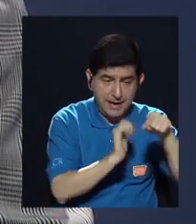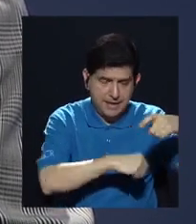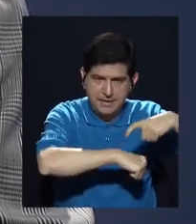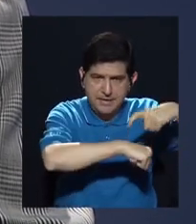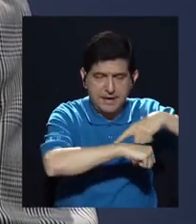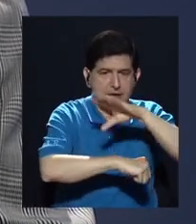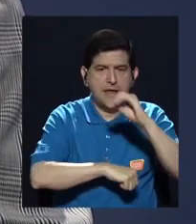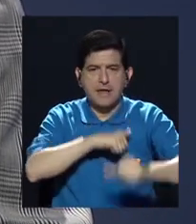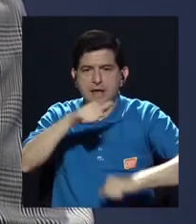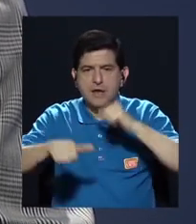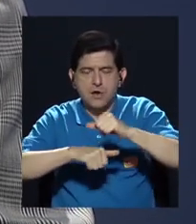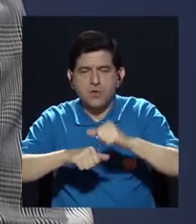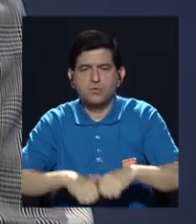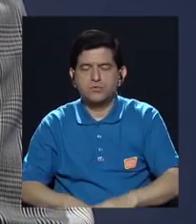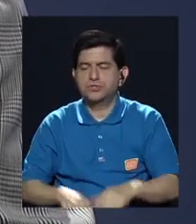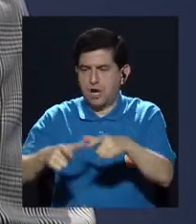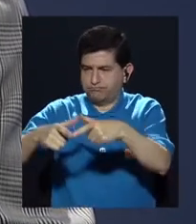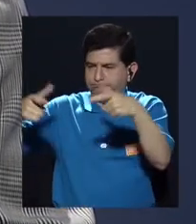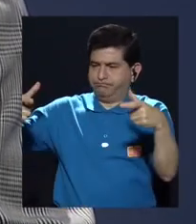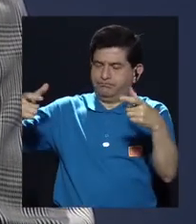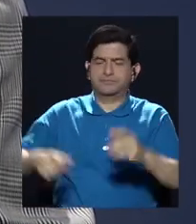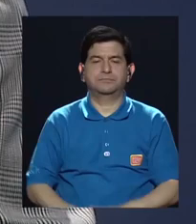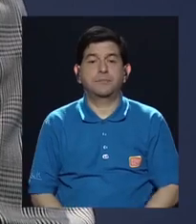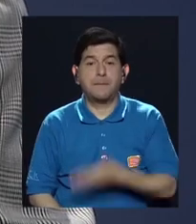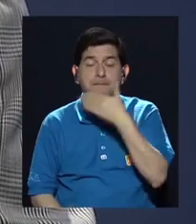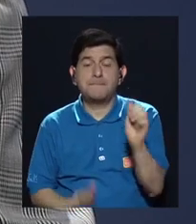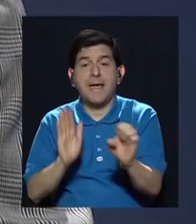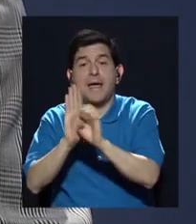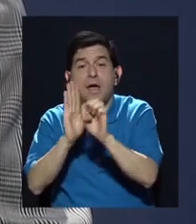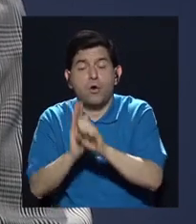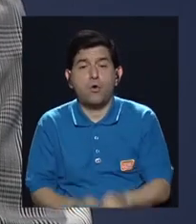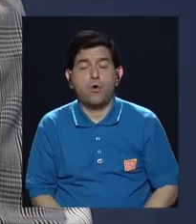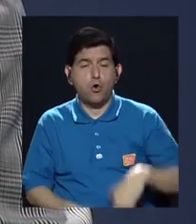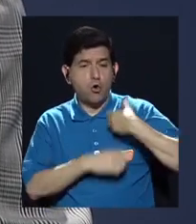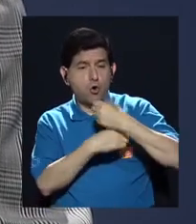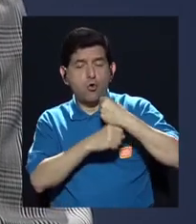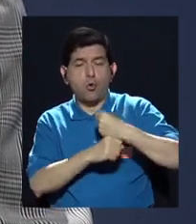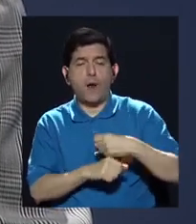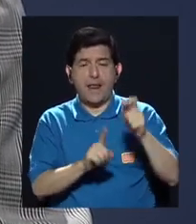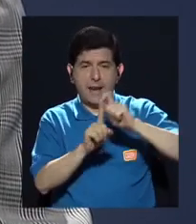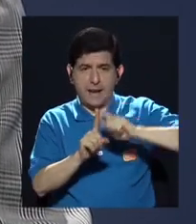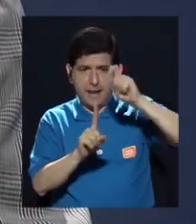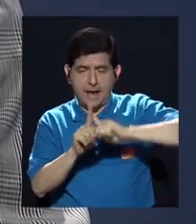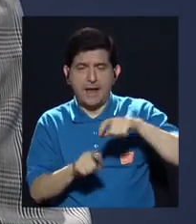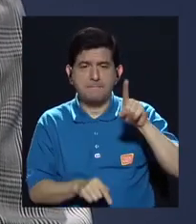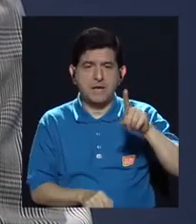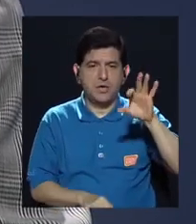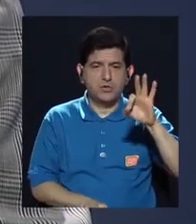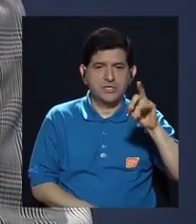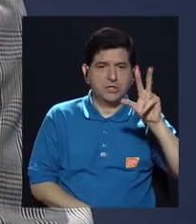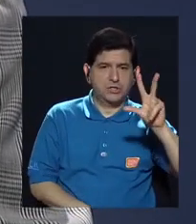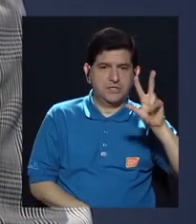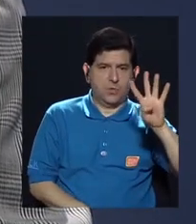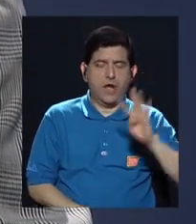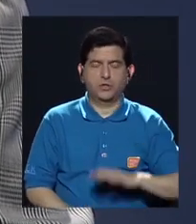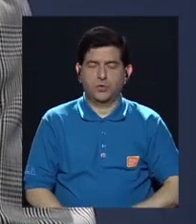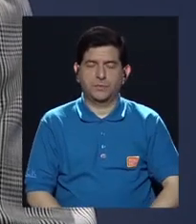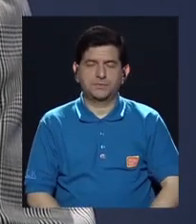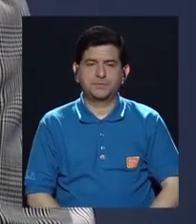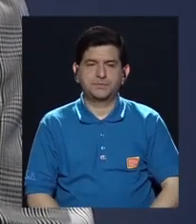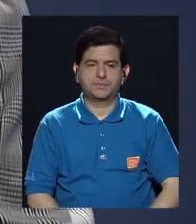entonces, con la lucha de masas. Y el mejor ejemplo de eso fue la huelga bananera de